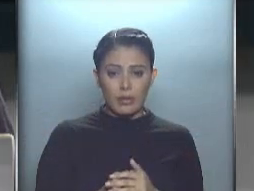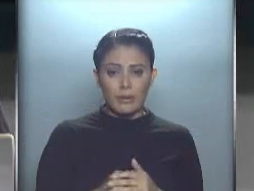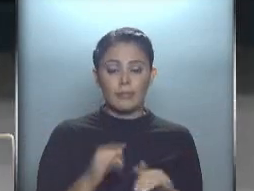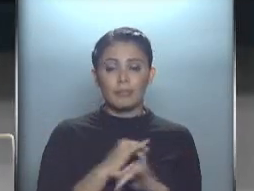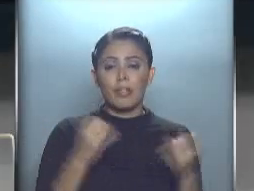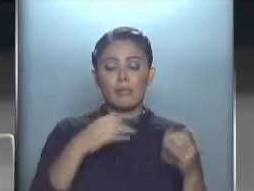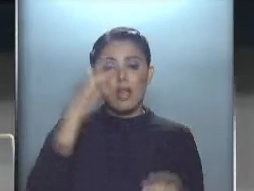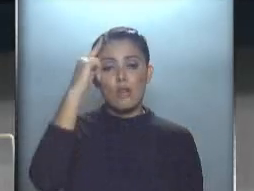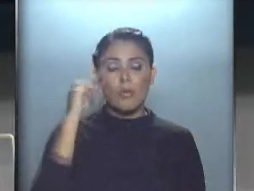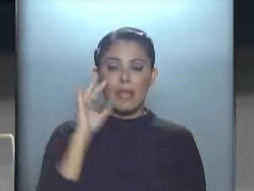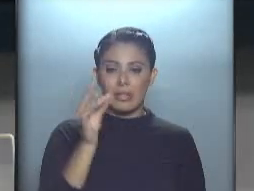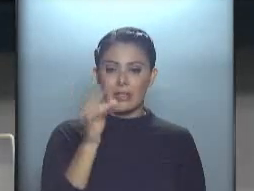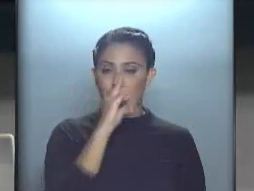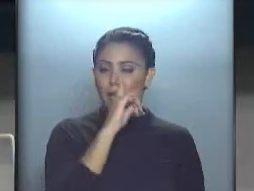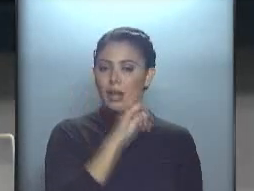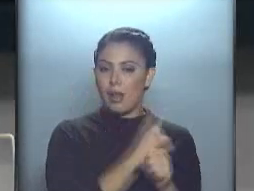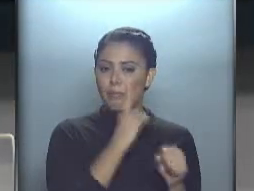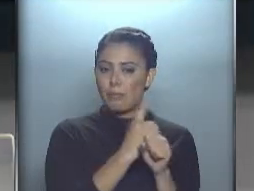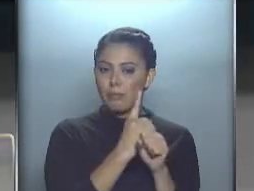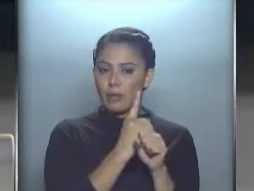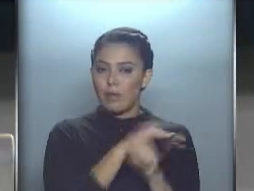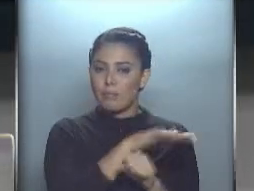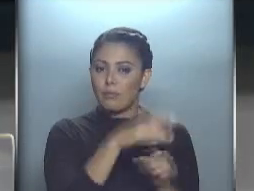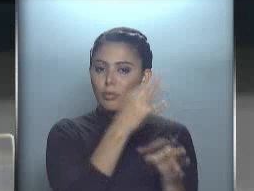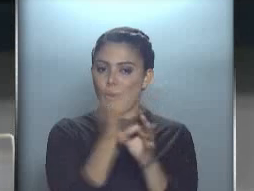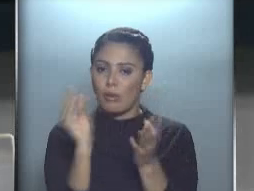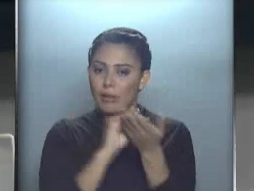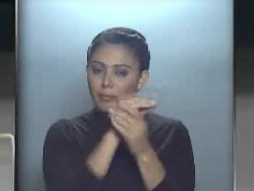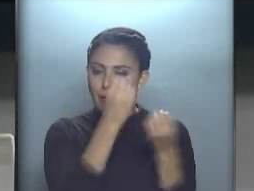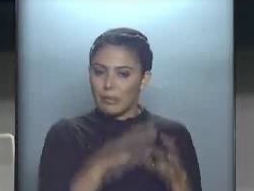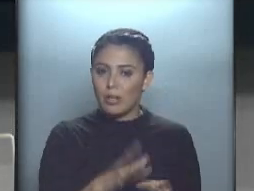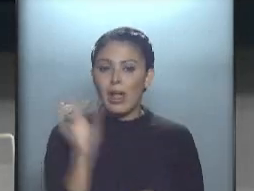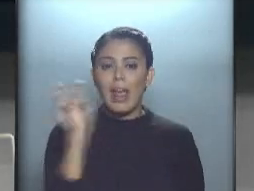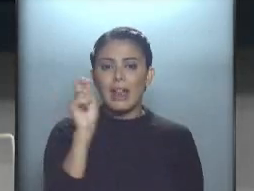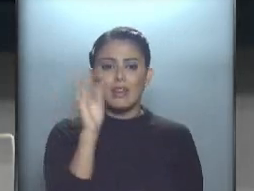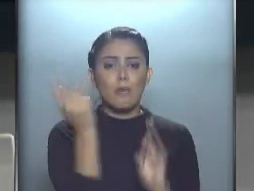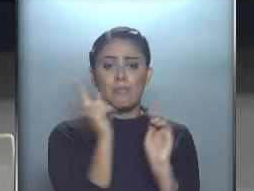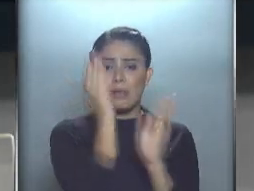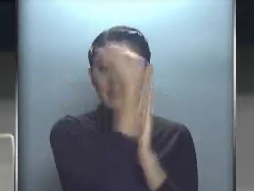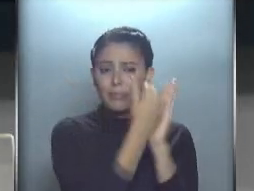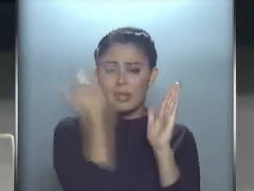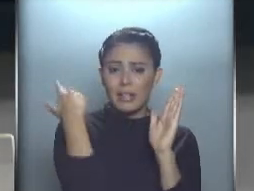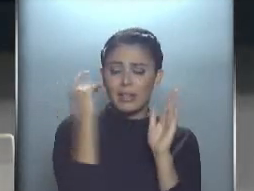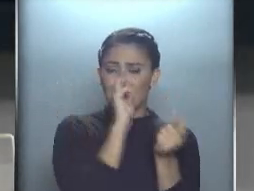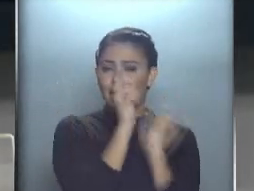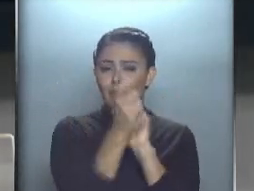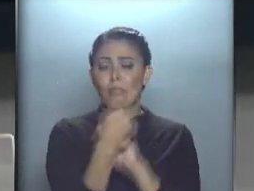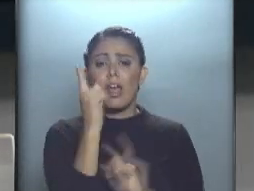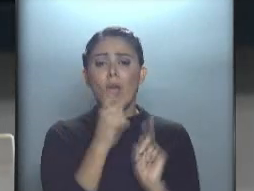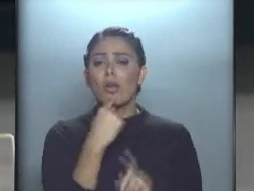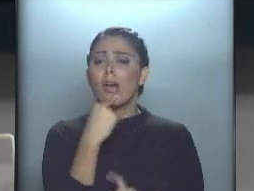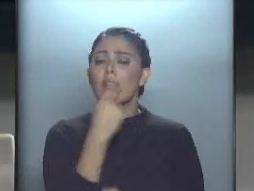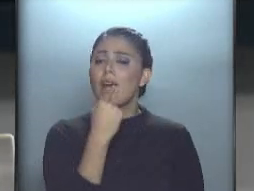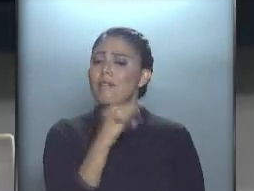a partir del 9 de diciembre, que fue la primera asignación de vacantes, se han modificado durante todo el mes de enero porque han quitado vacantes que ya habían